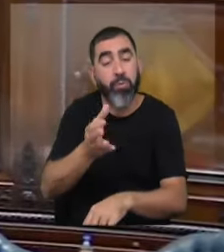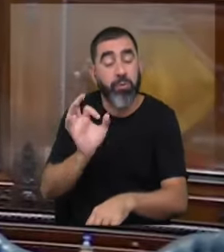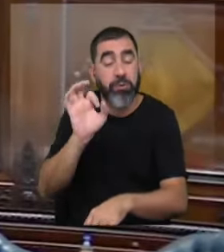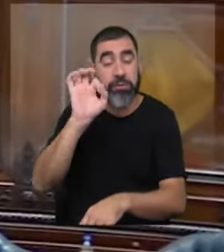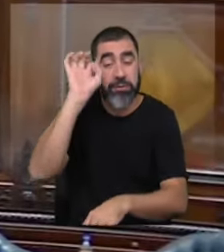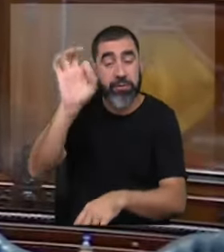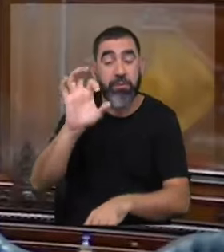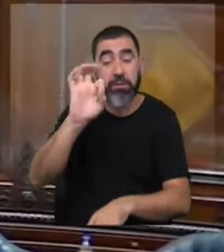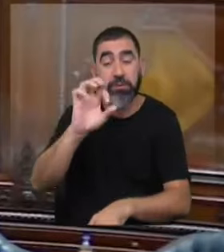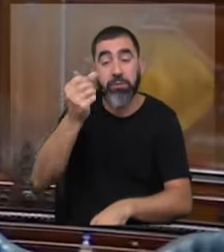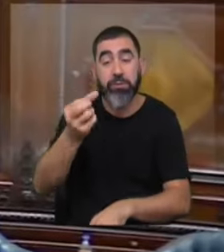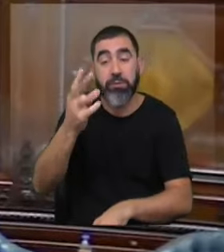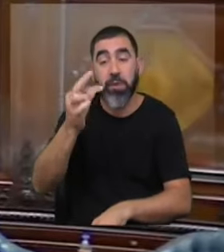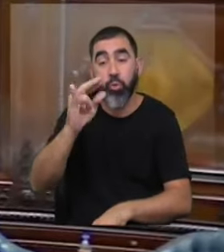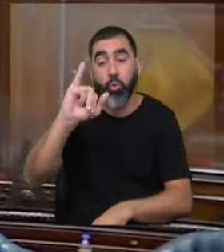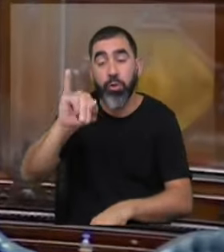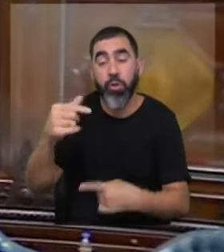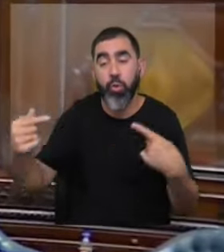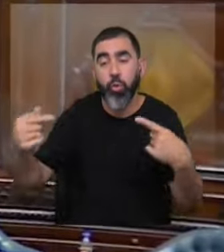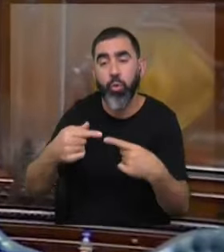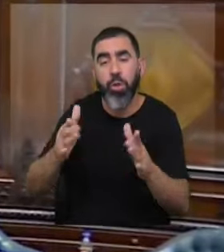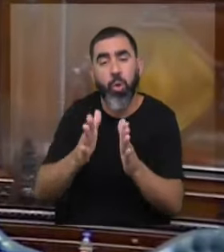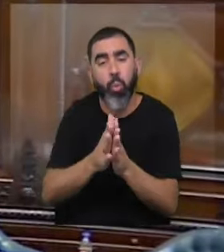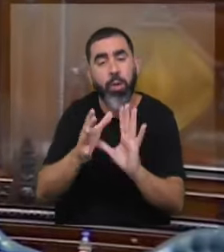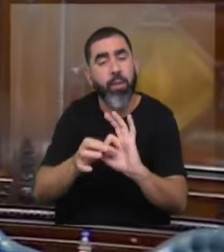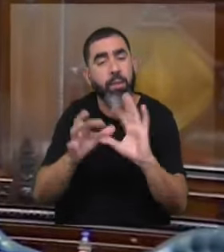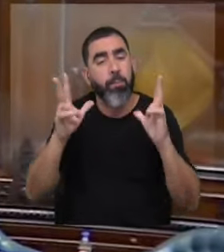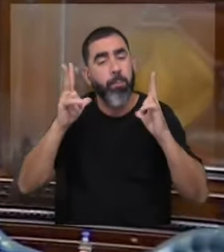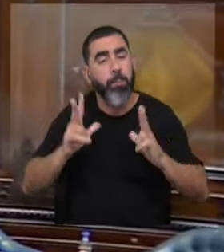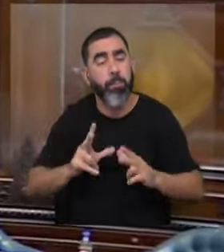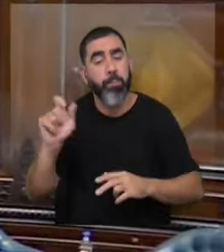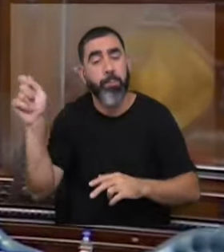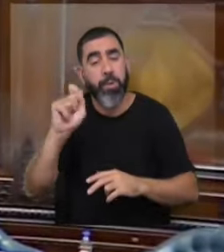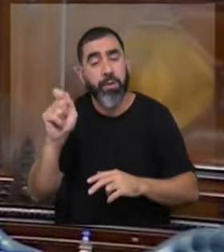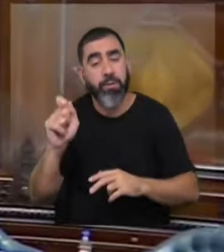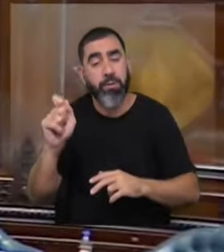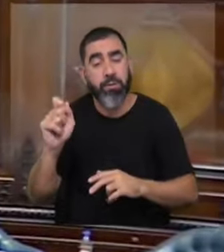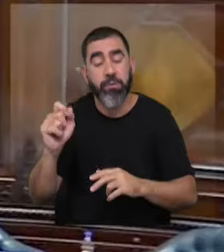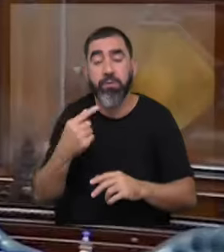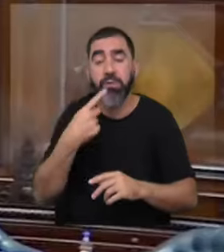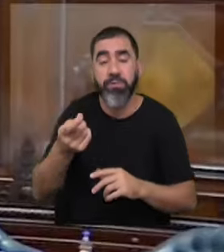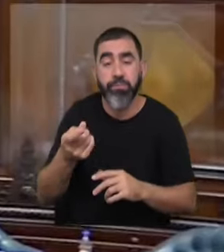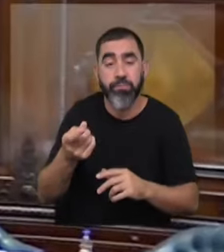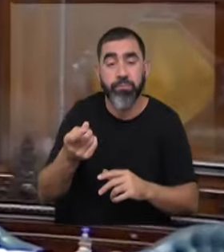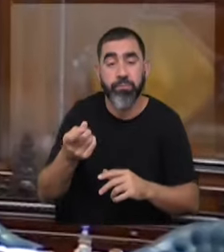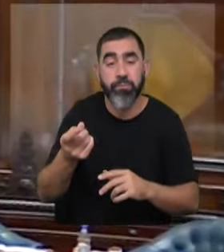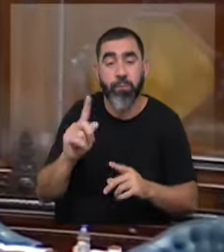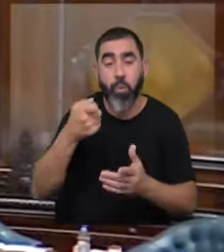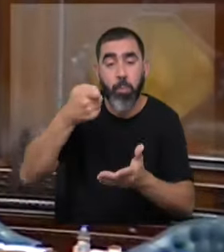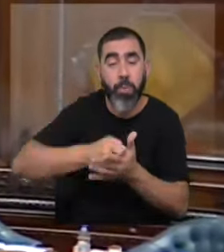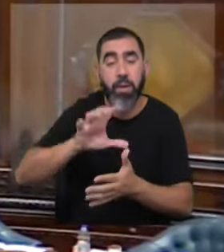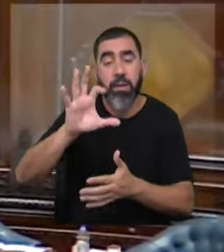Juan Sartori en contra de la resolución de la Junta de Transparencia y Ética Pública que implica que no se le pague